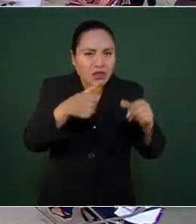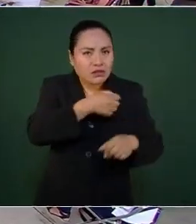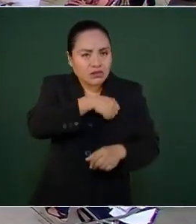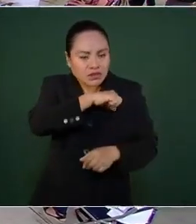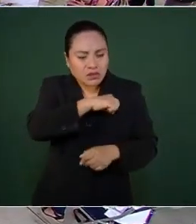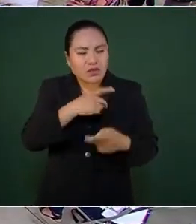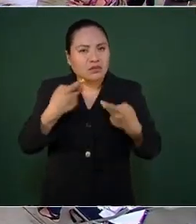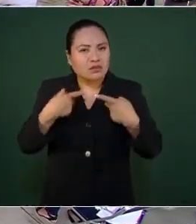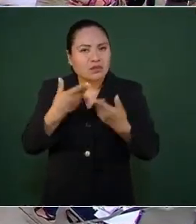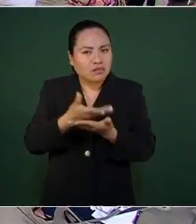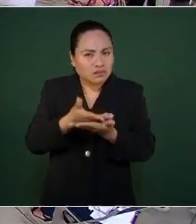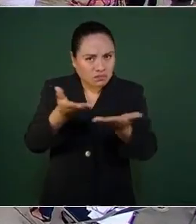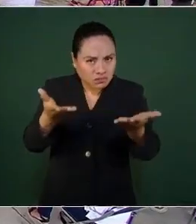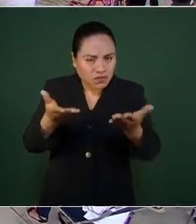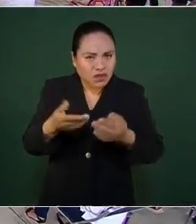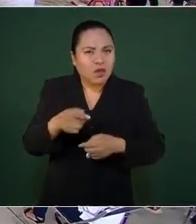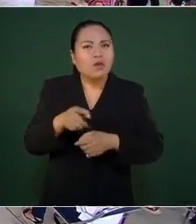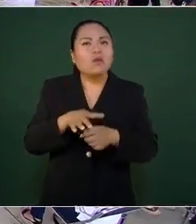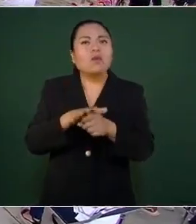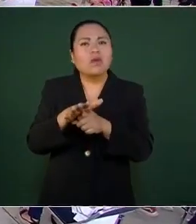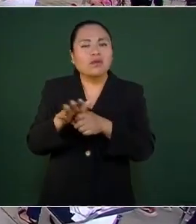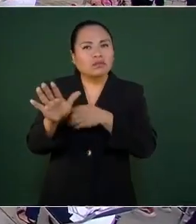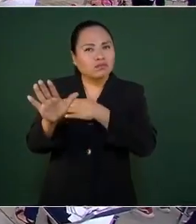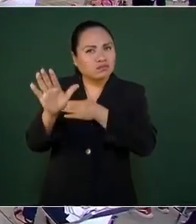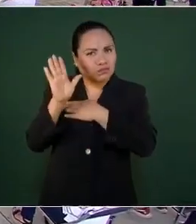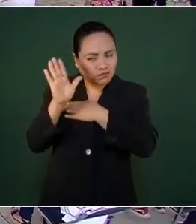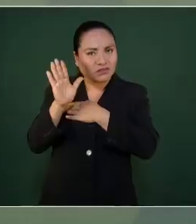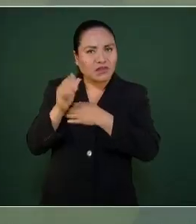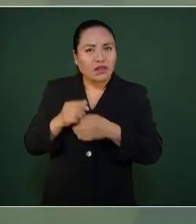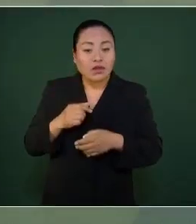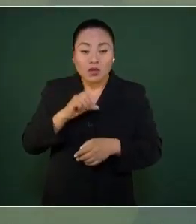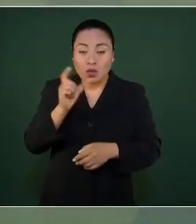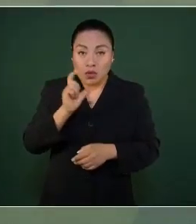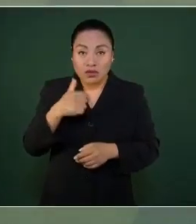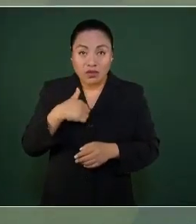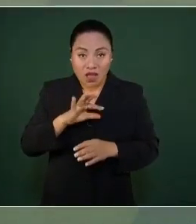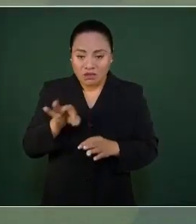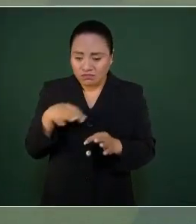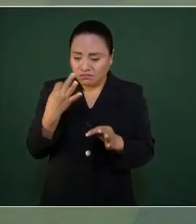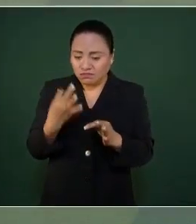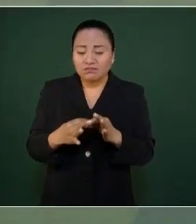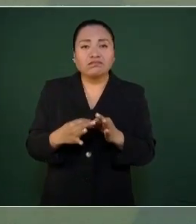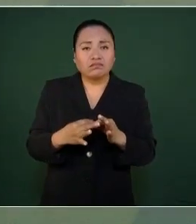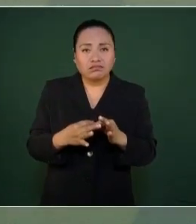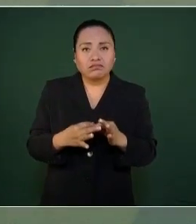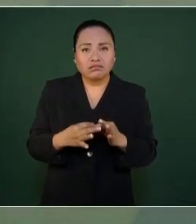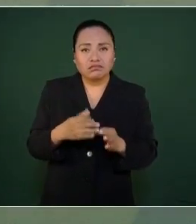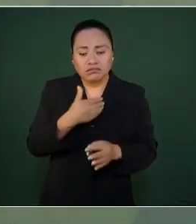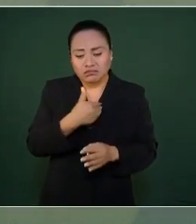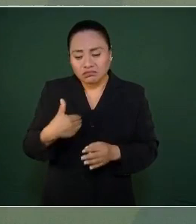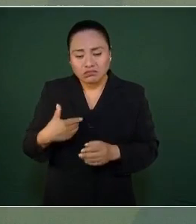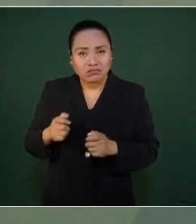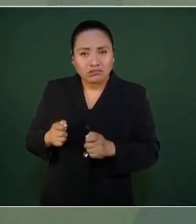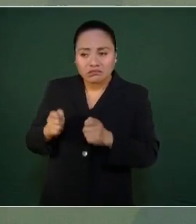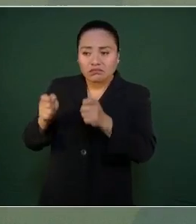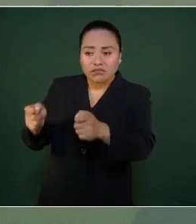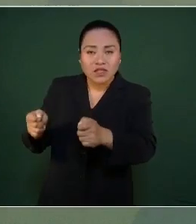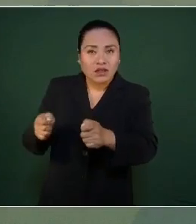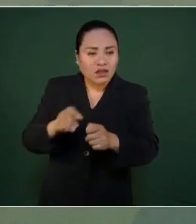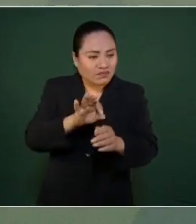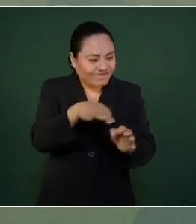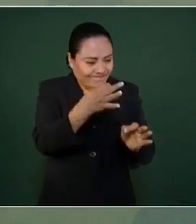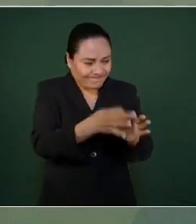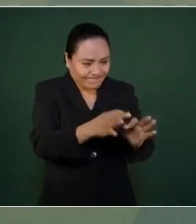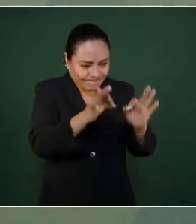y el compromiso es que antes de que termine mi mandato quede este sistema de salud pública